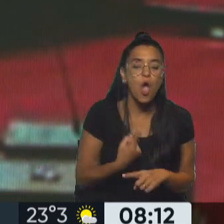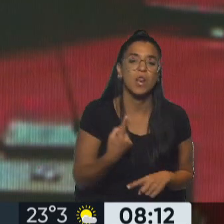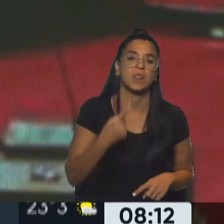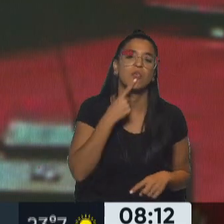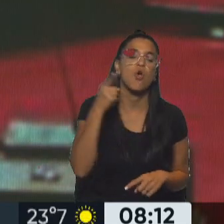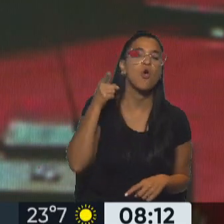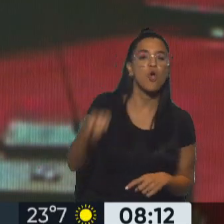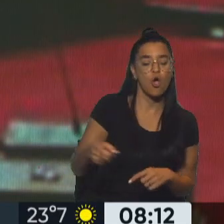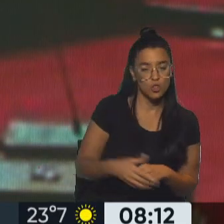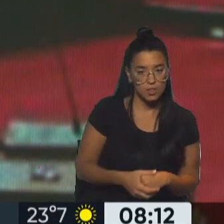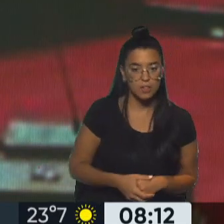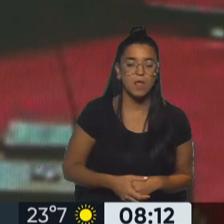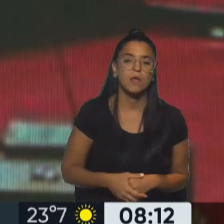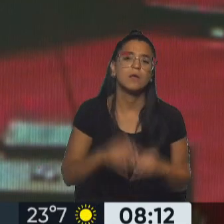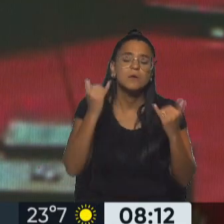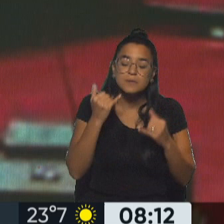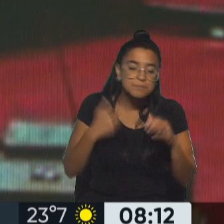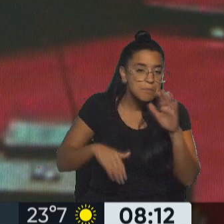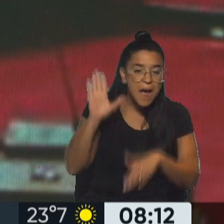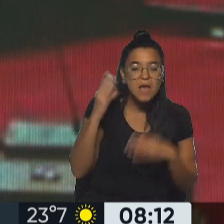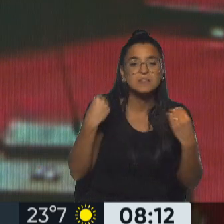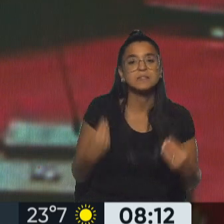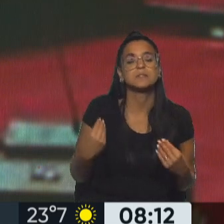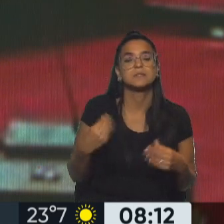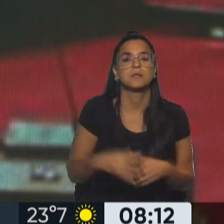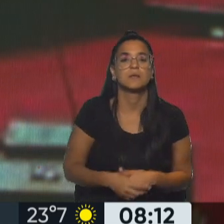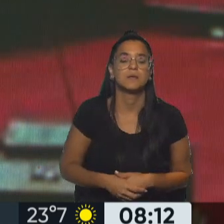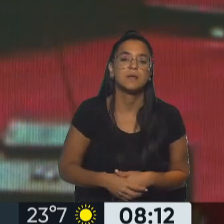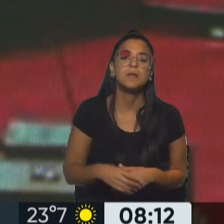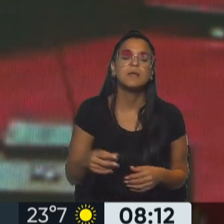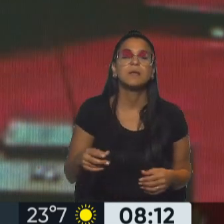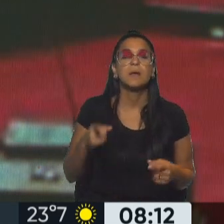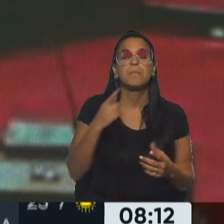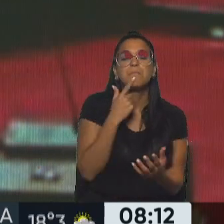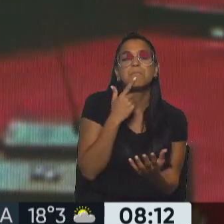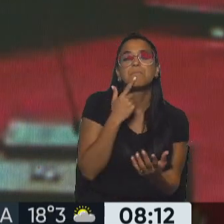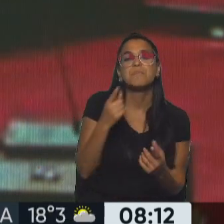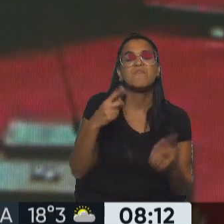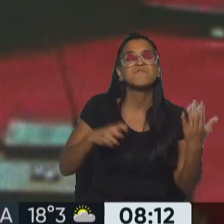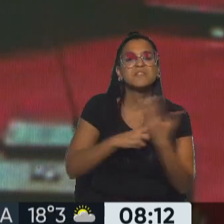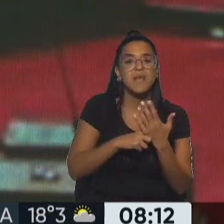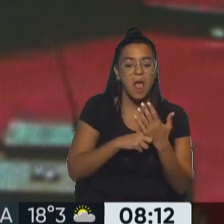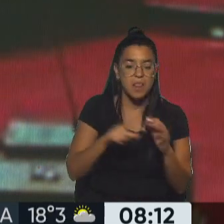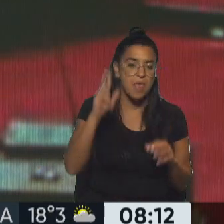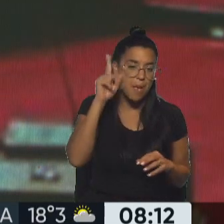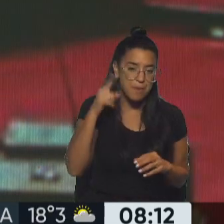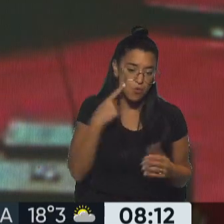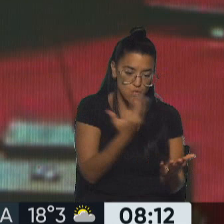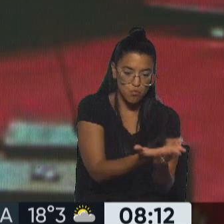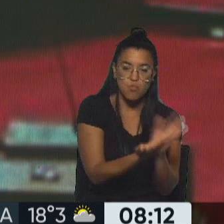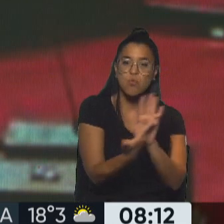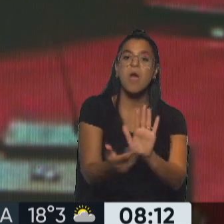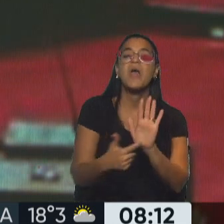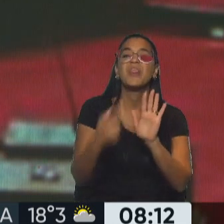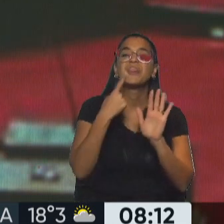su contra que tiene centralmente una causa que fue presentada por la fiscalía de Perú que acusa al